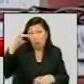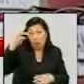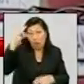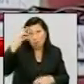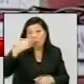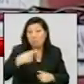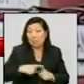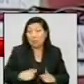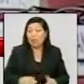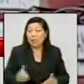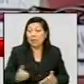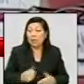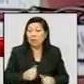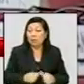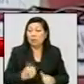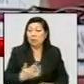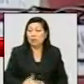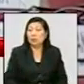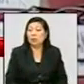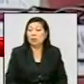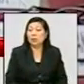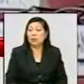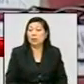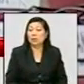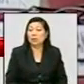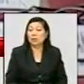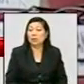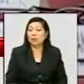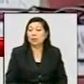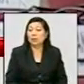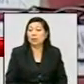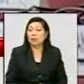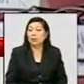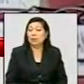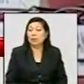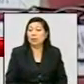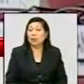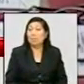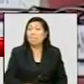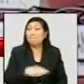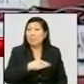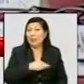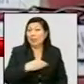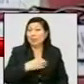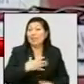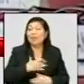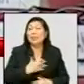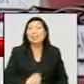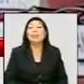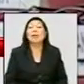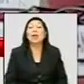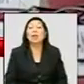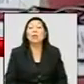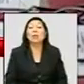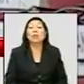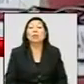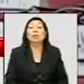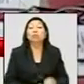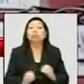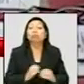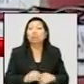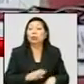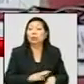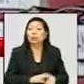Sin embargo, en la página 5, también el Ministerio de Salud dice que el